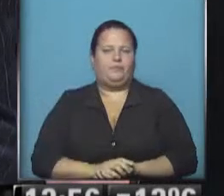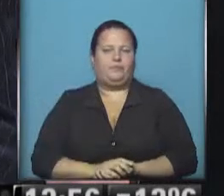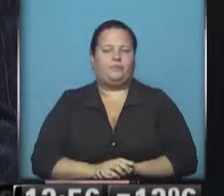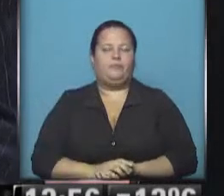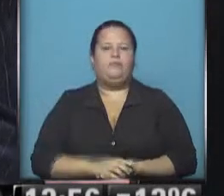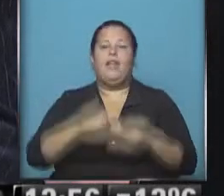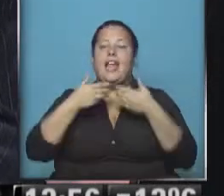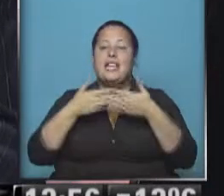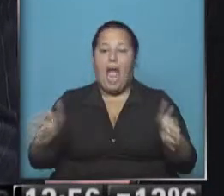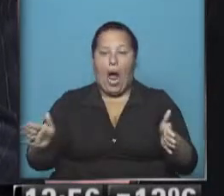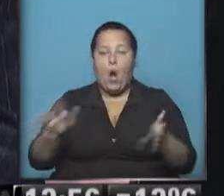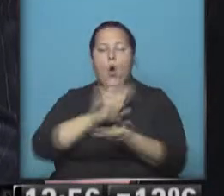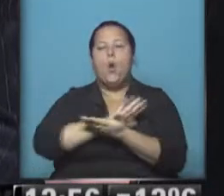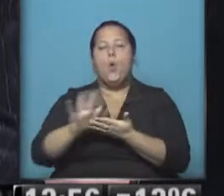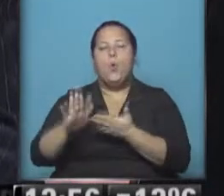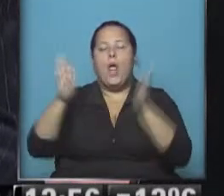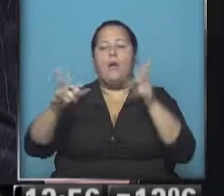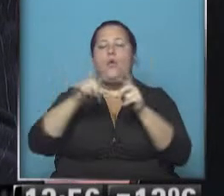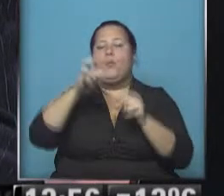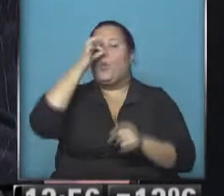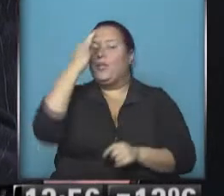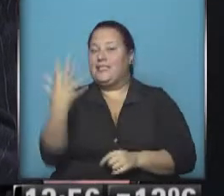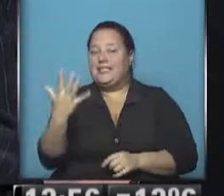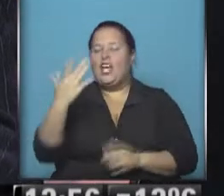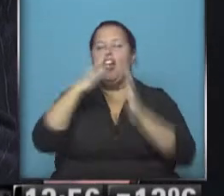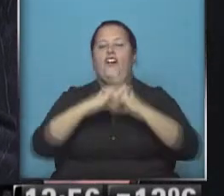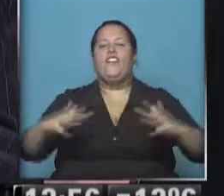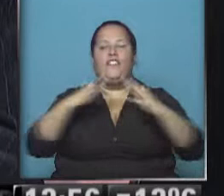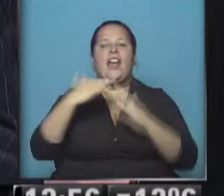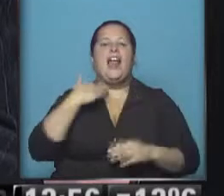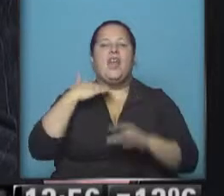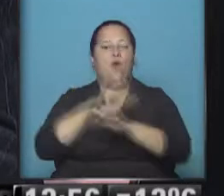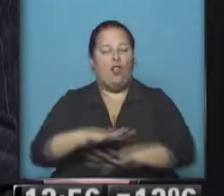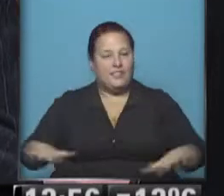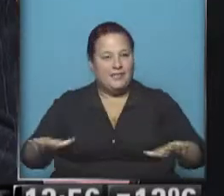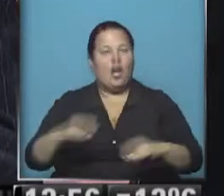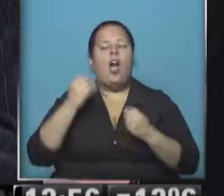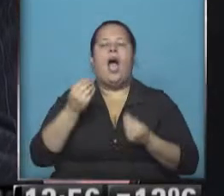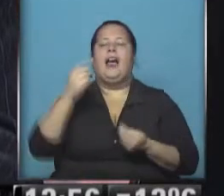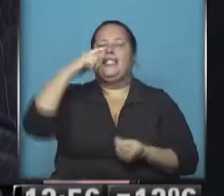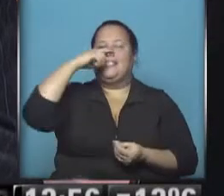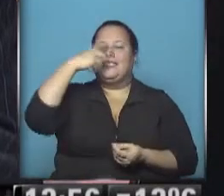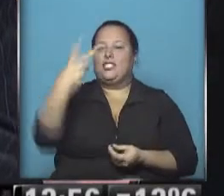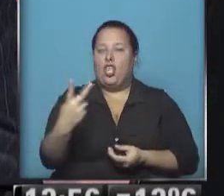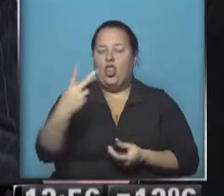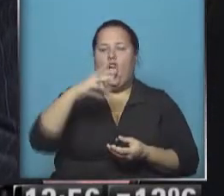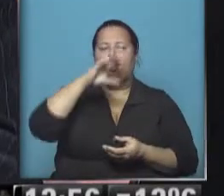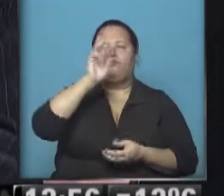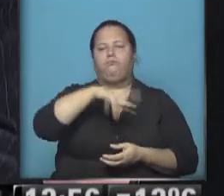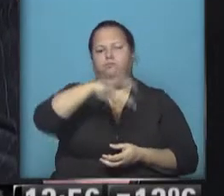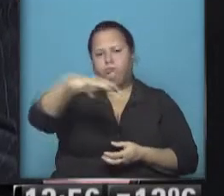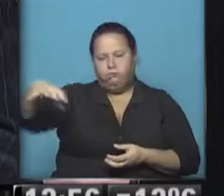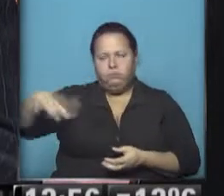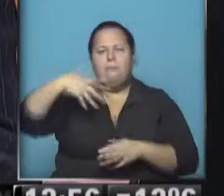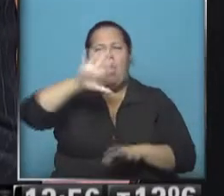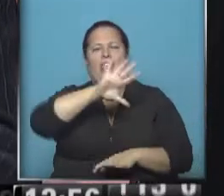inauguró la nueva edición la número 25 de la feria del libro infantil que cuenta con 72 expositores con más